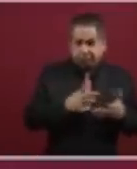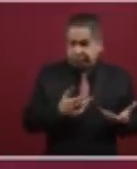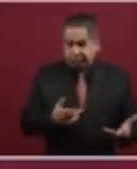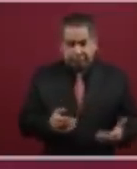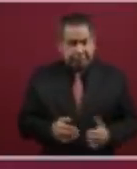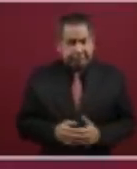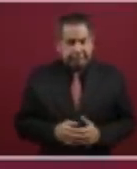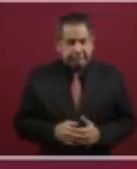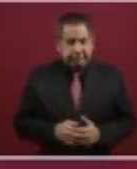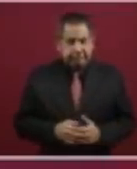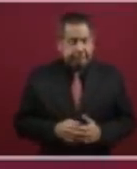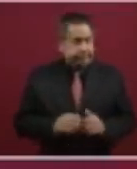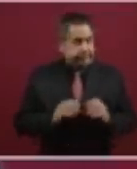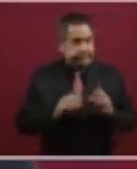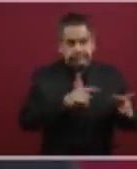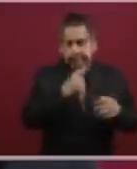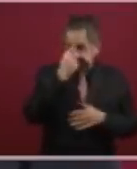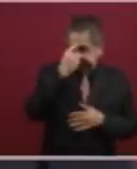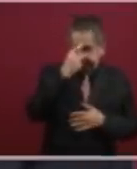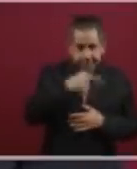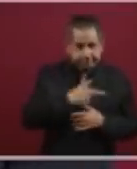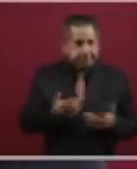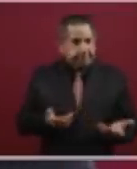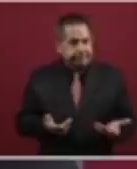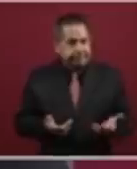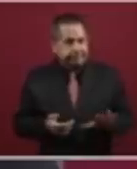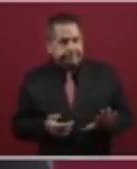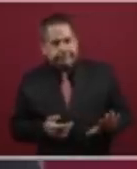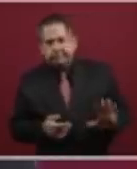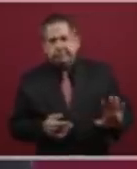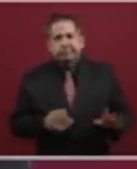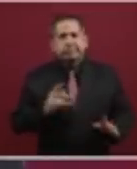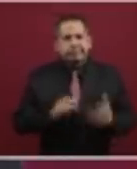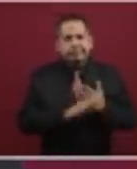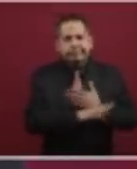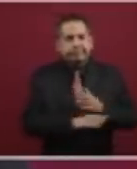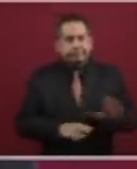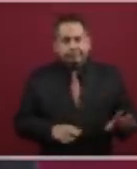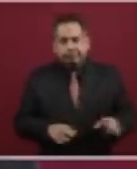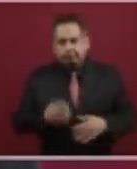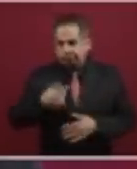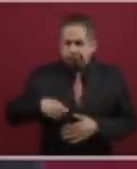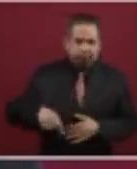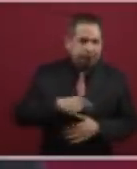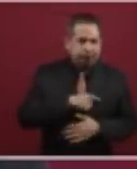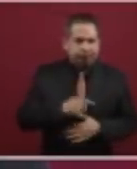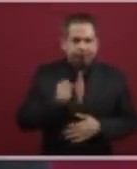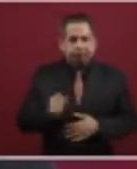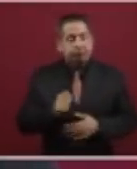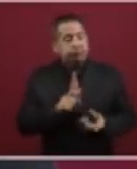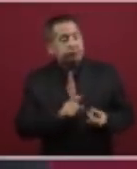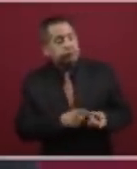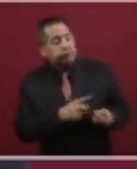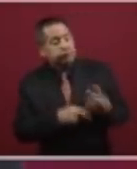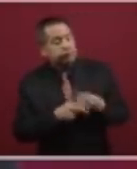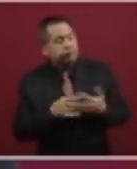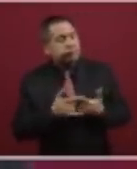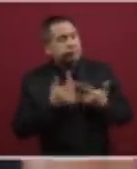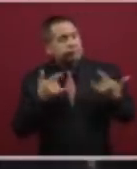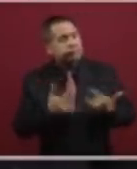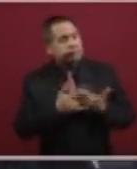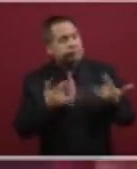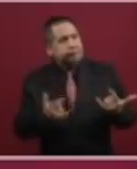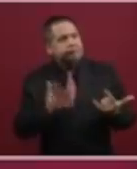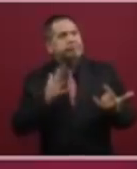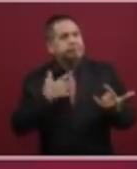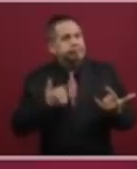No es fobia. Es que si no sabemos de dónde venimos, no vamos a